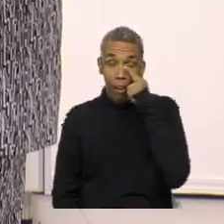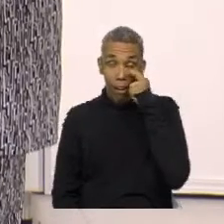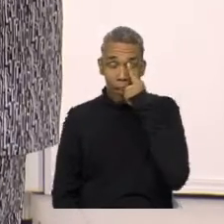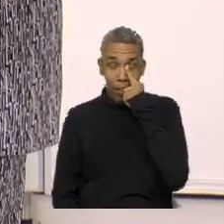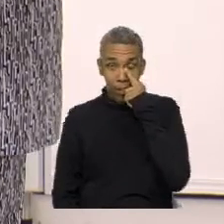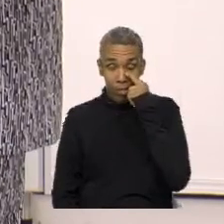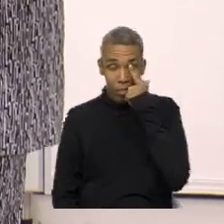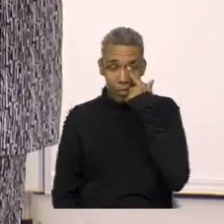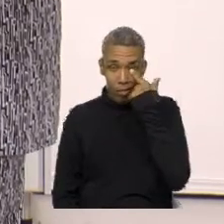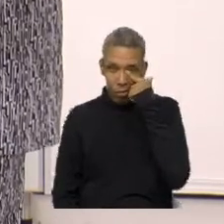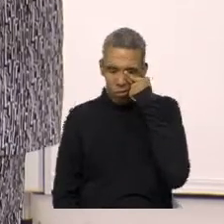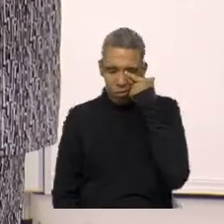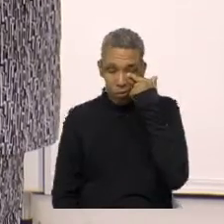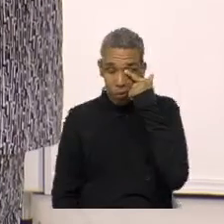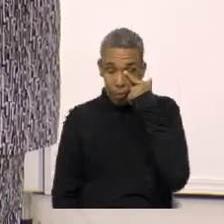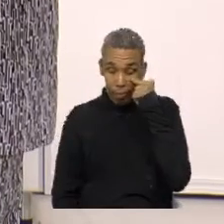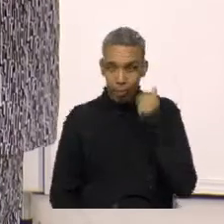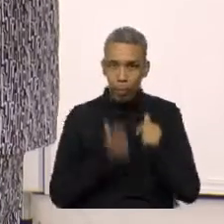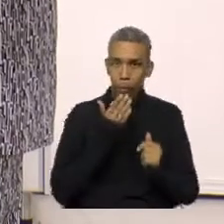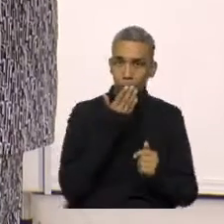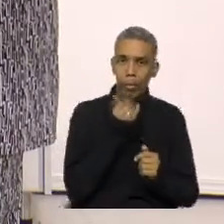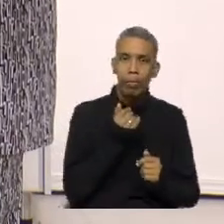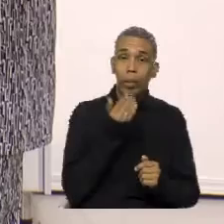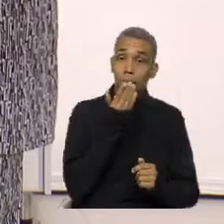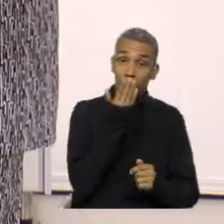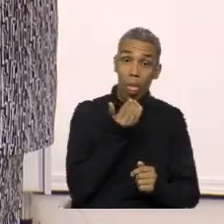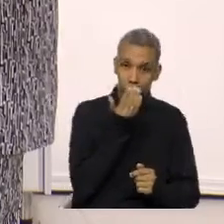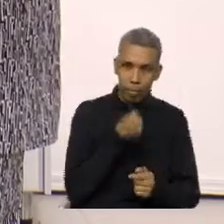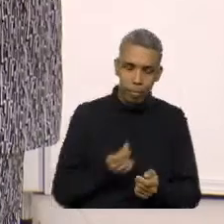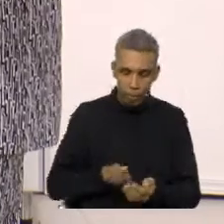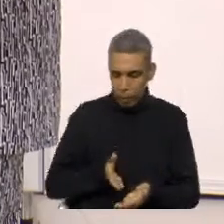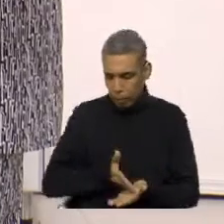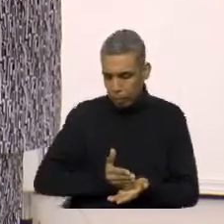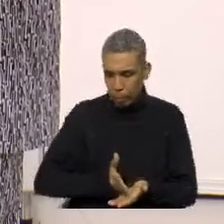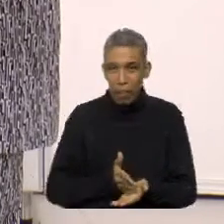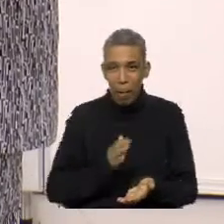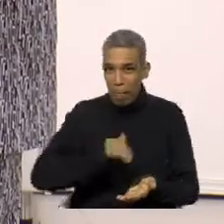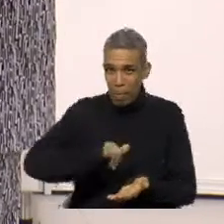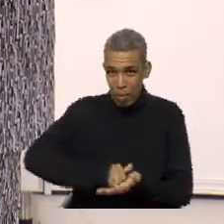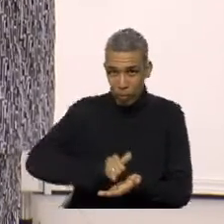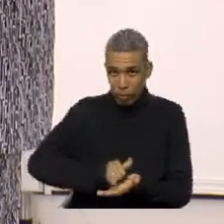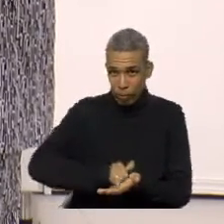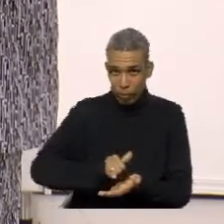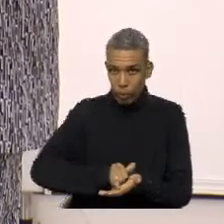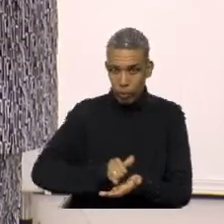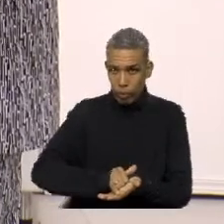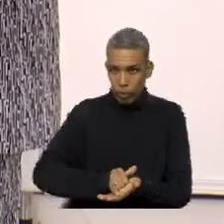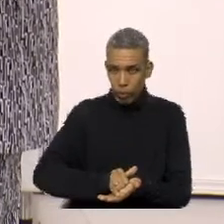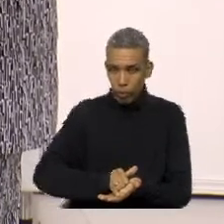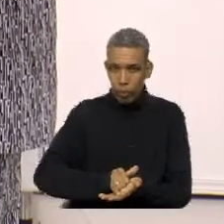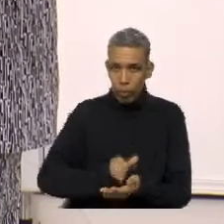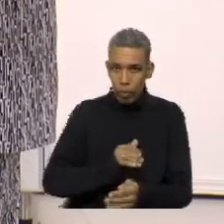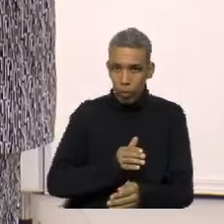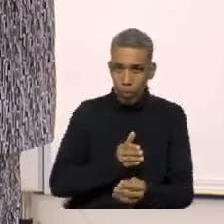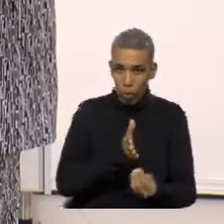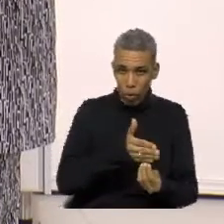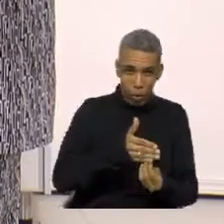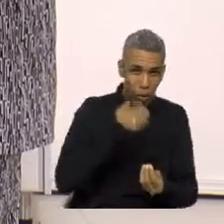arreglando el mango. Entonces, ¿cuál es la idea? Cortar de la misma forma que cortamos la cebolla,